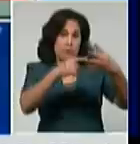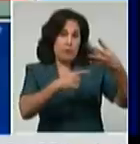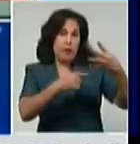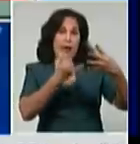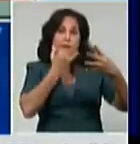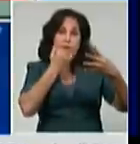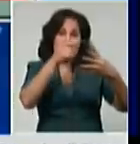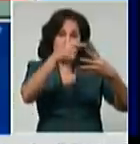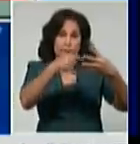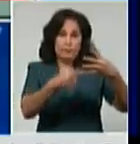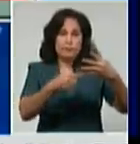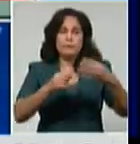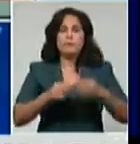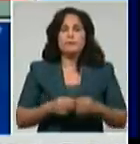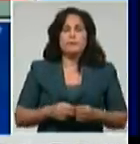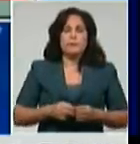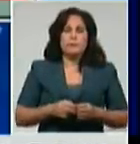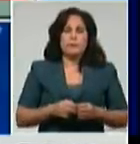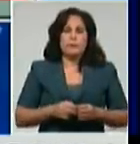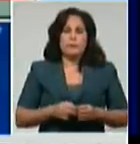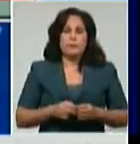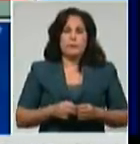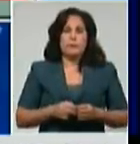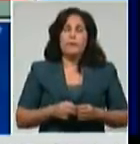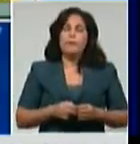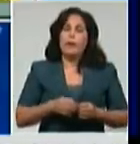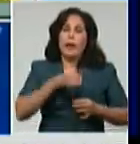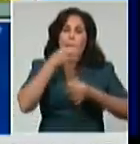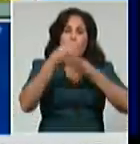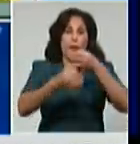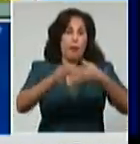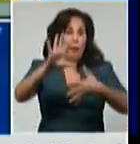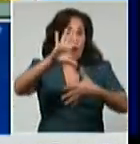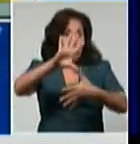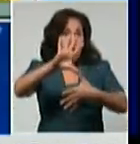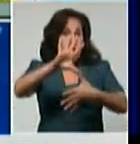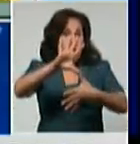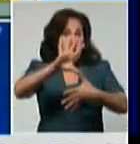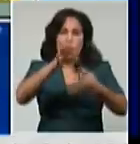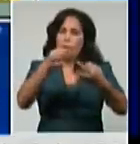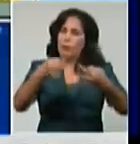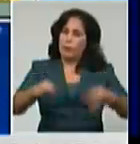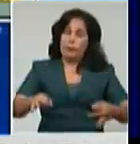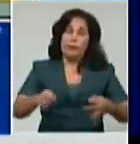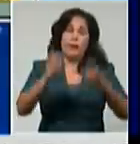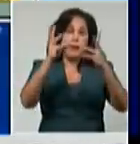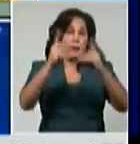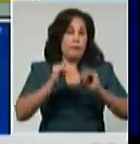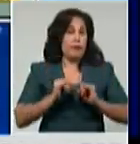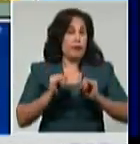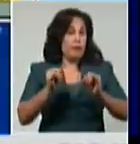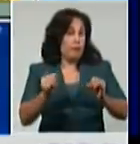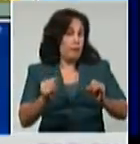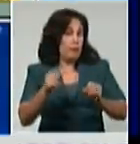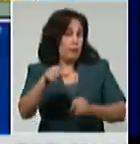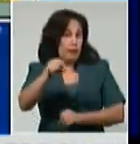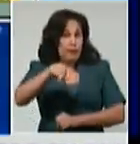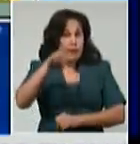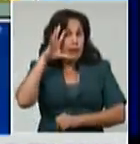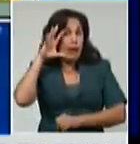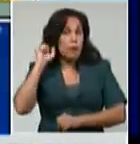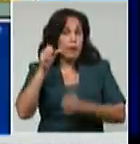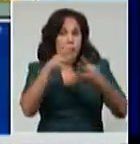Ahora, si vamos a las Américas, pues como es natural con la cifra que yo acabo de dar, Estados Unidos y